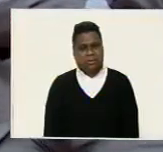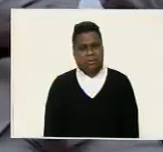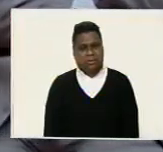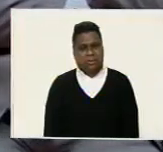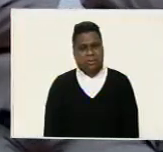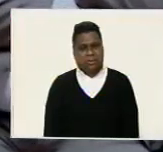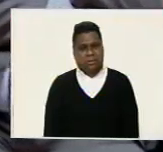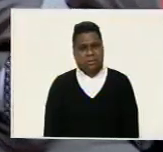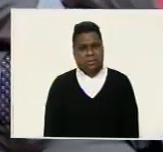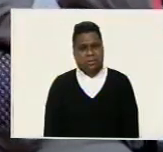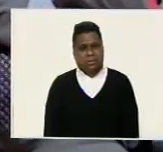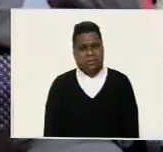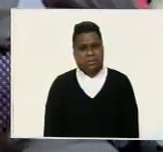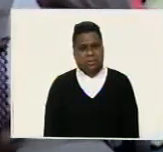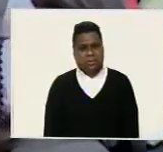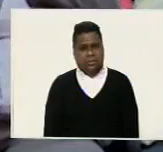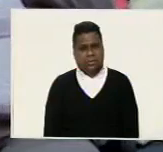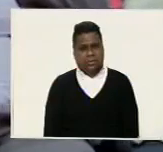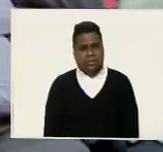Le vale el detalle